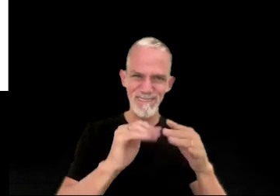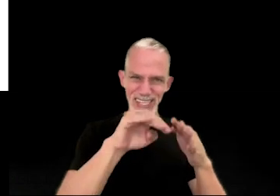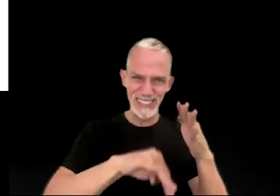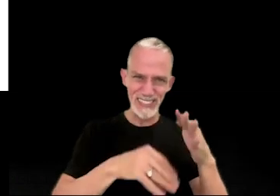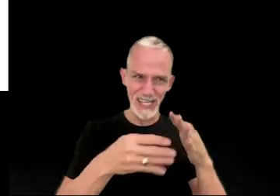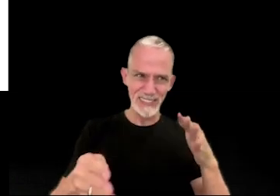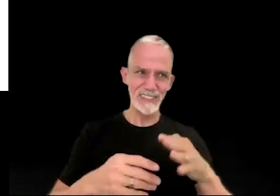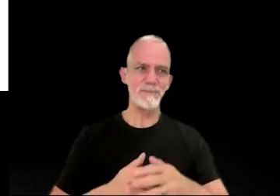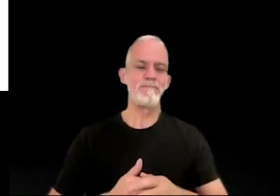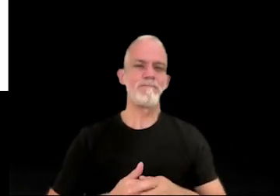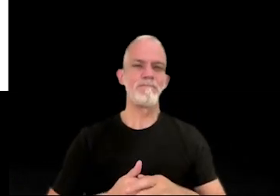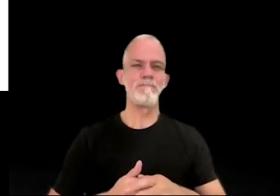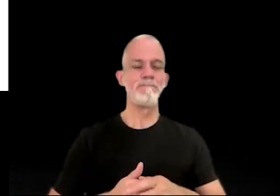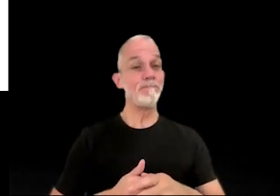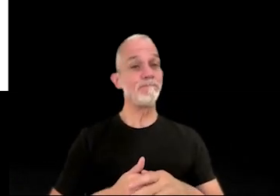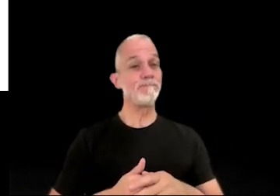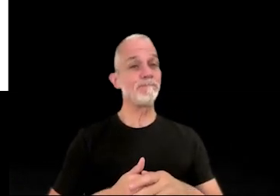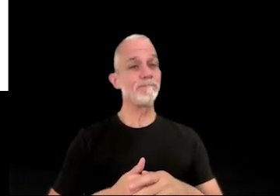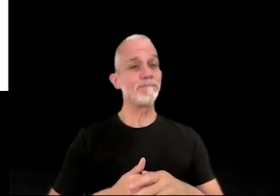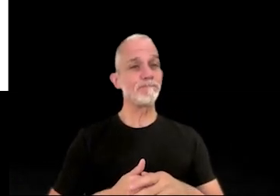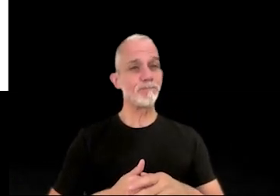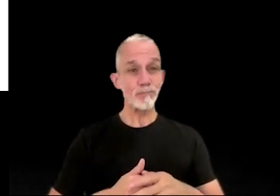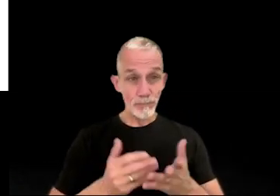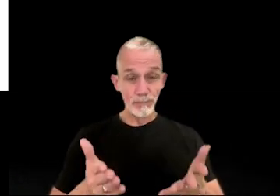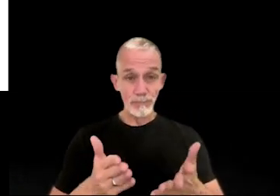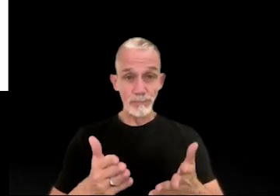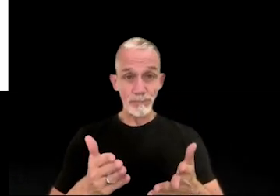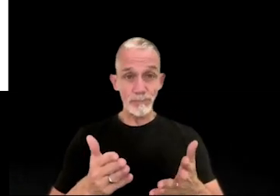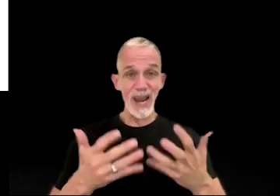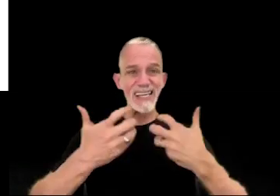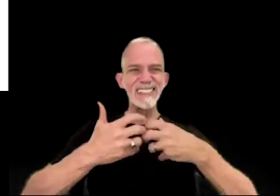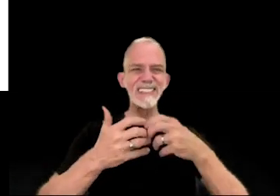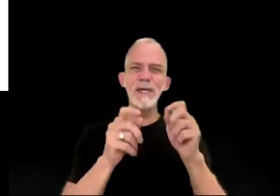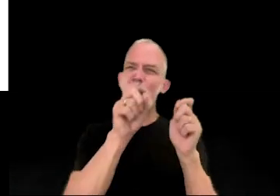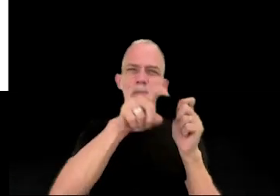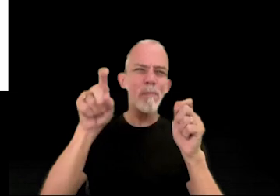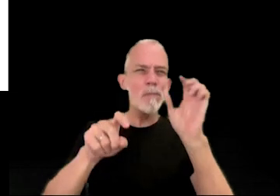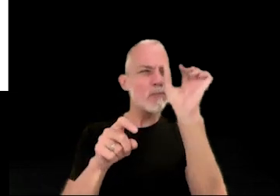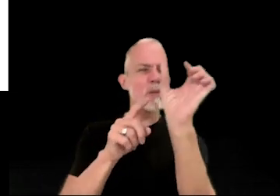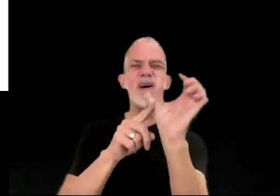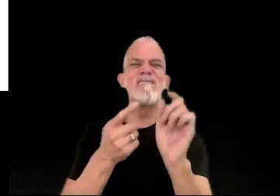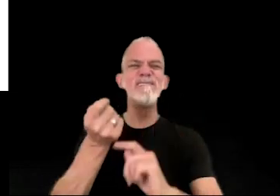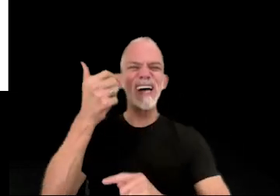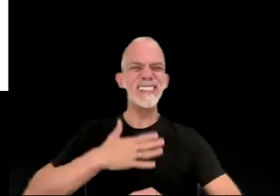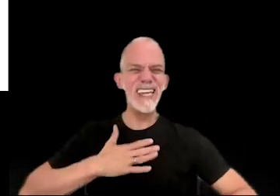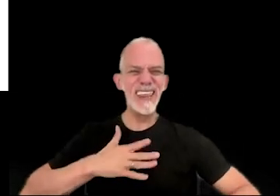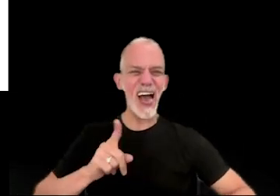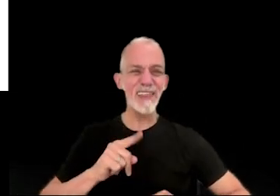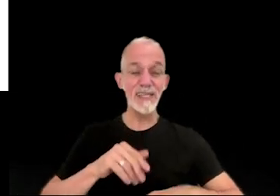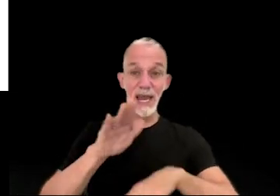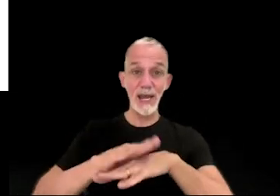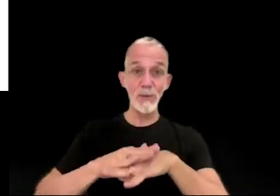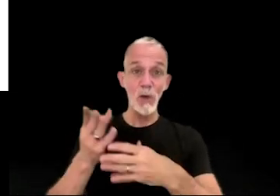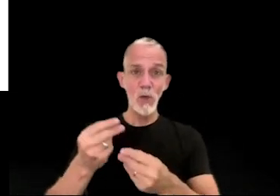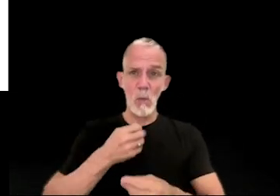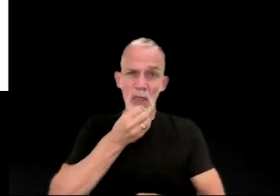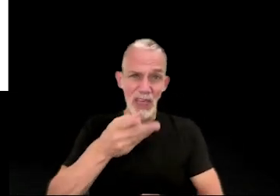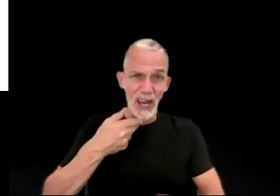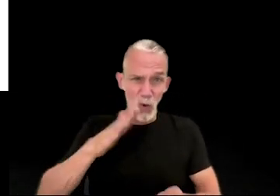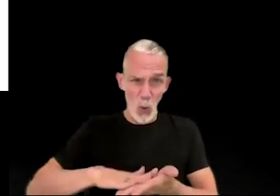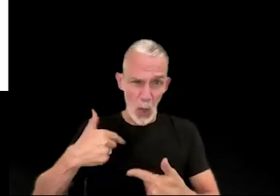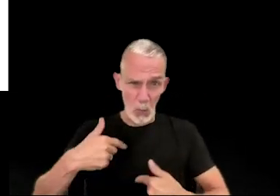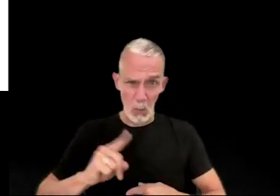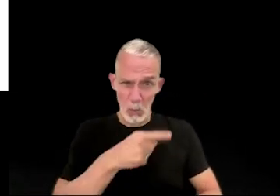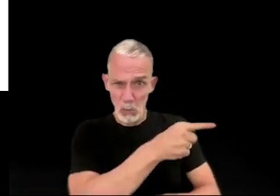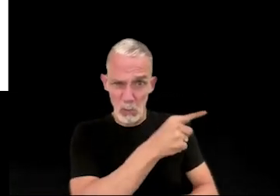a enumerar. Y en el sistema Mis Facilidades, como el responsable solidario no va a tener una declaración jurada presentada por